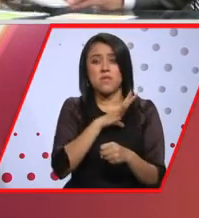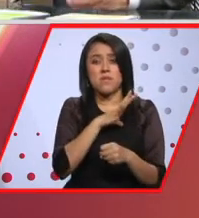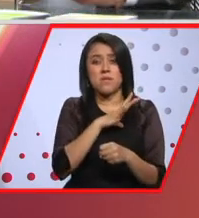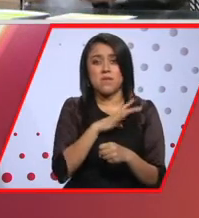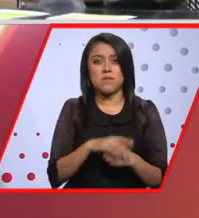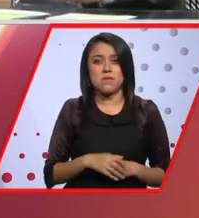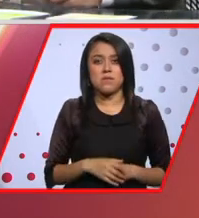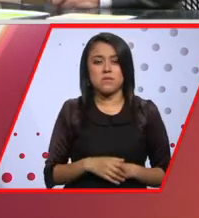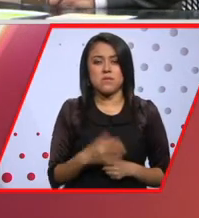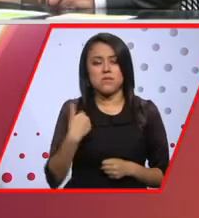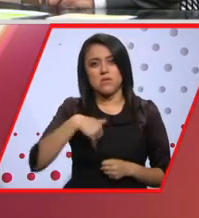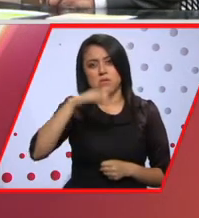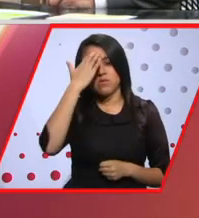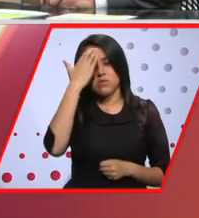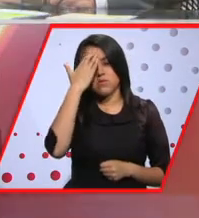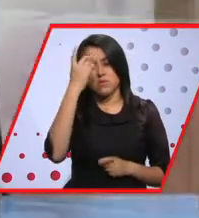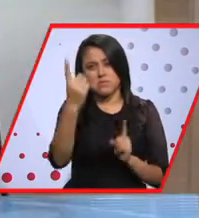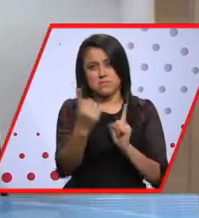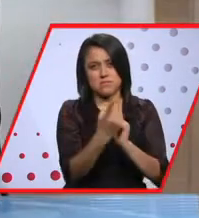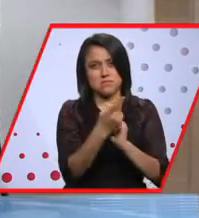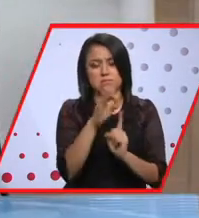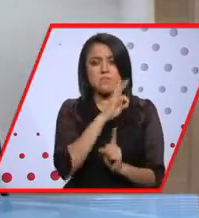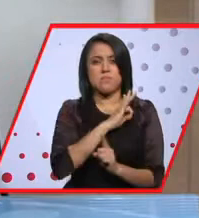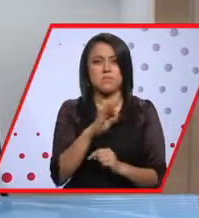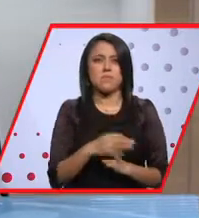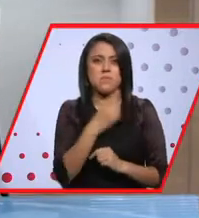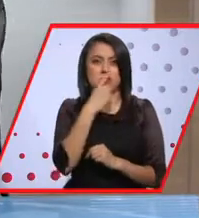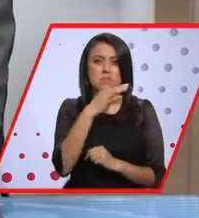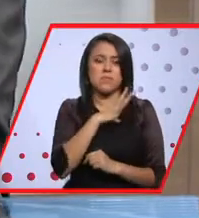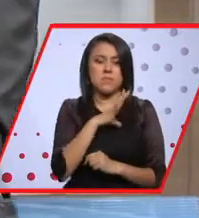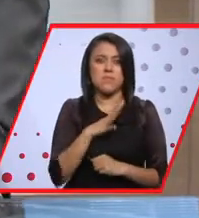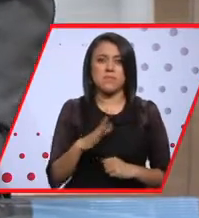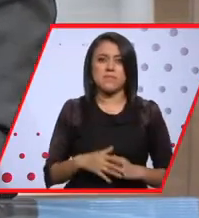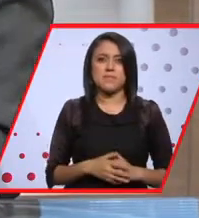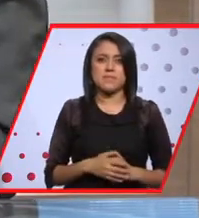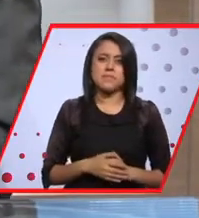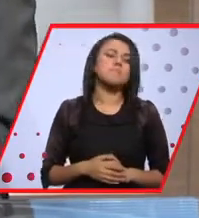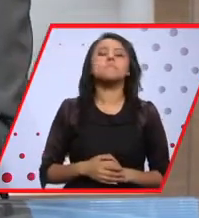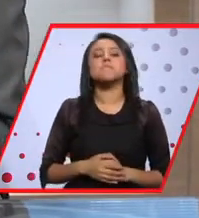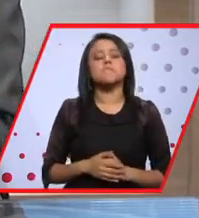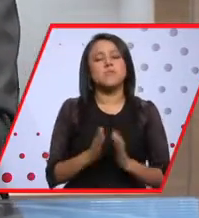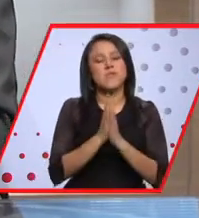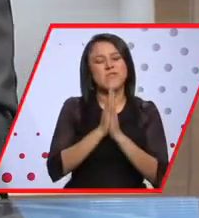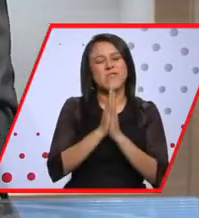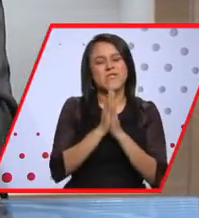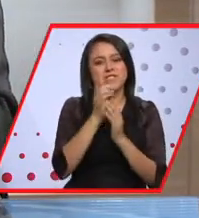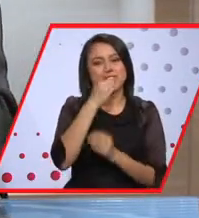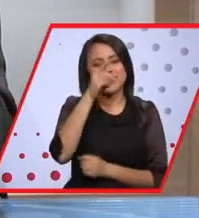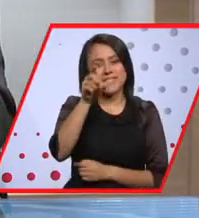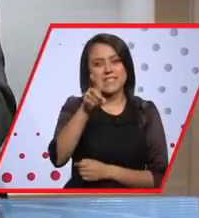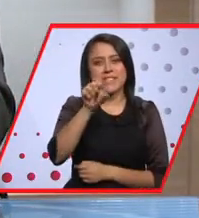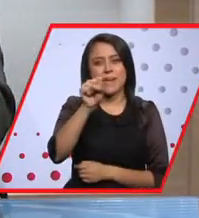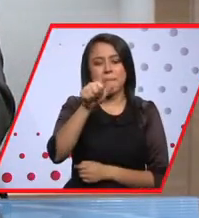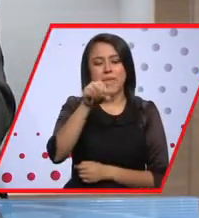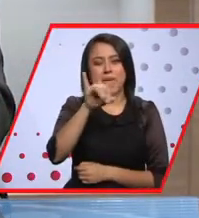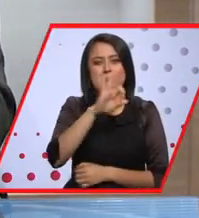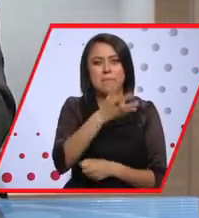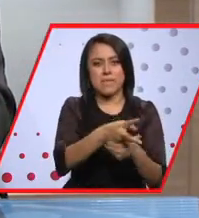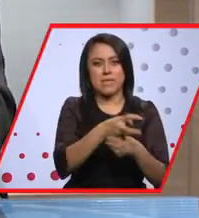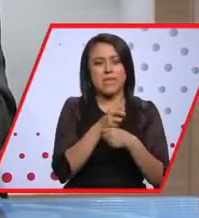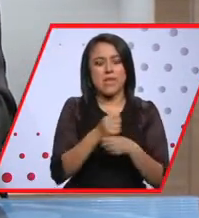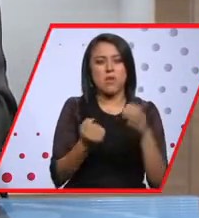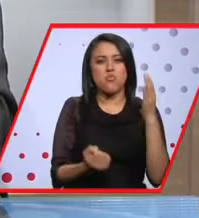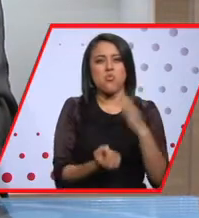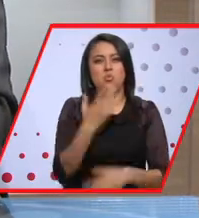de conocernos pronto, Samia. Córrele una invitación, por favor, si fueras tan amable. Al nuevo